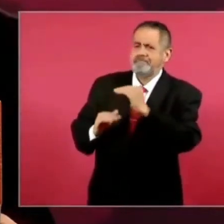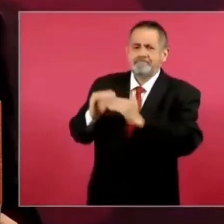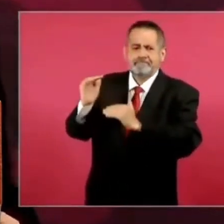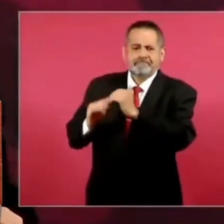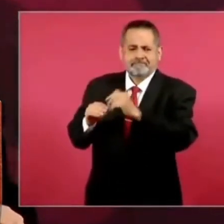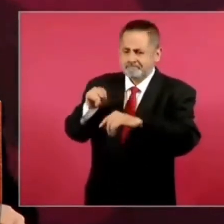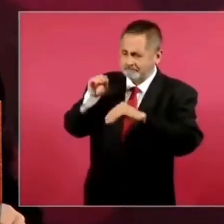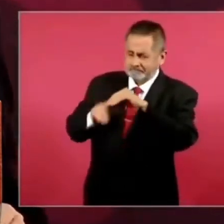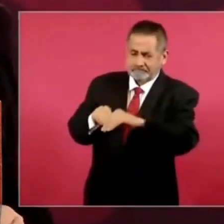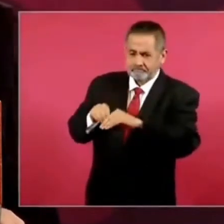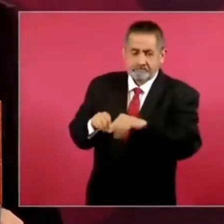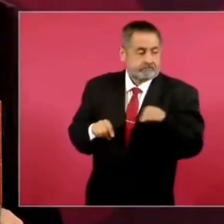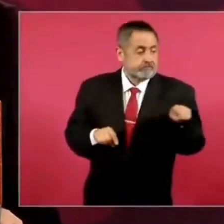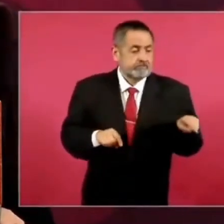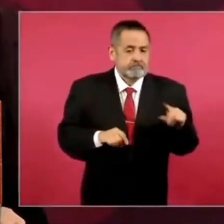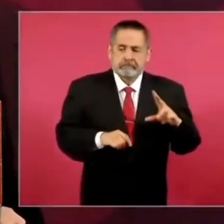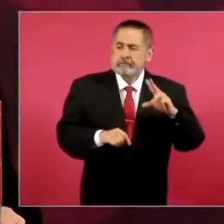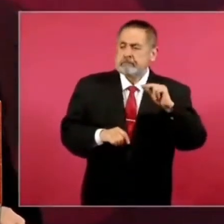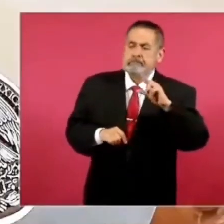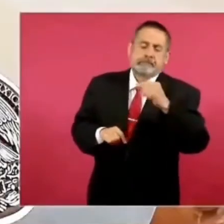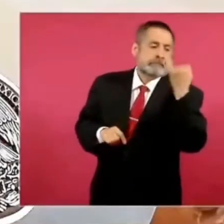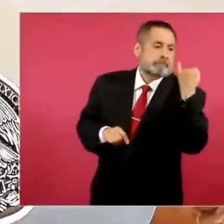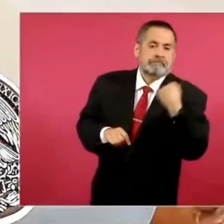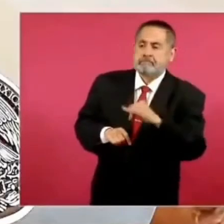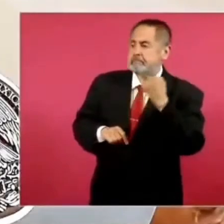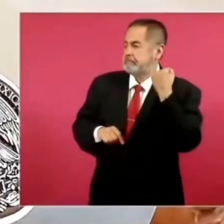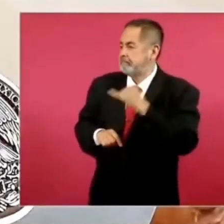empiezan las críticas.